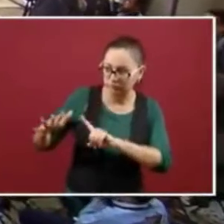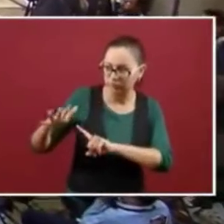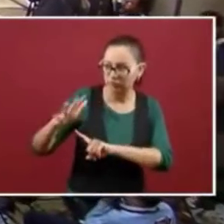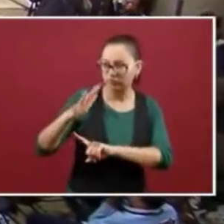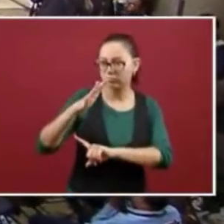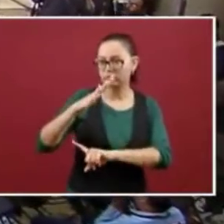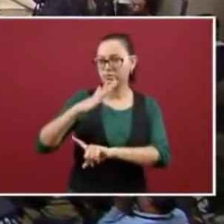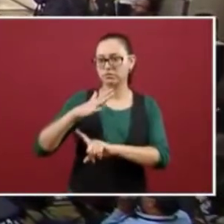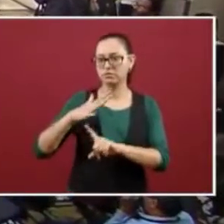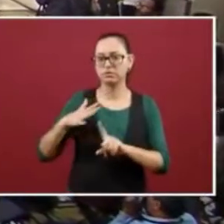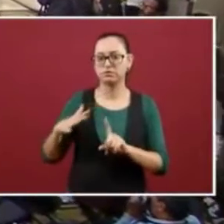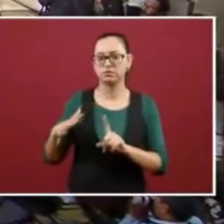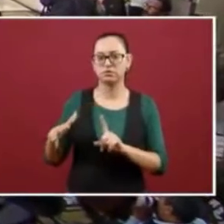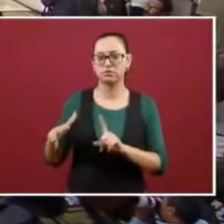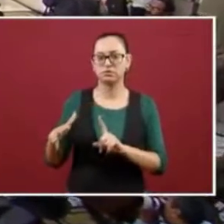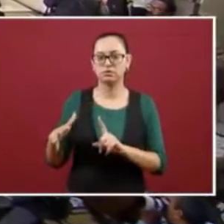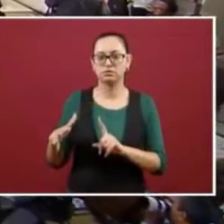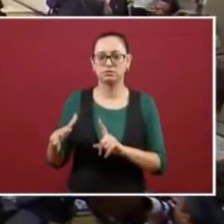d